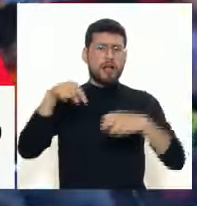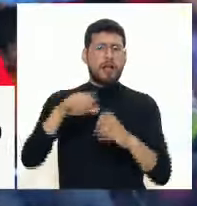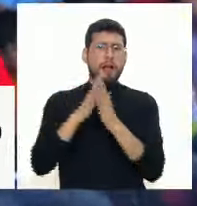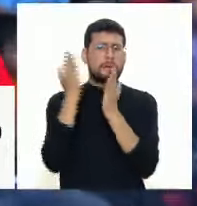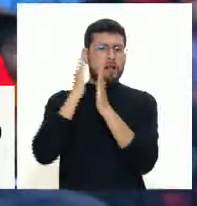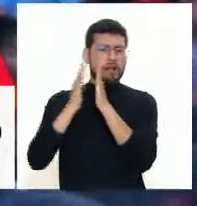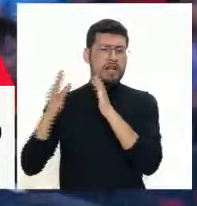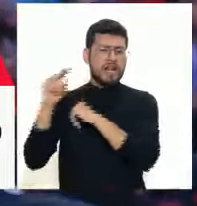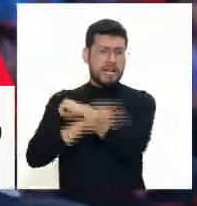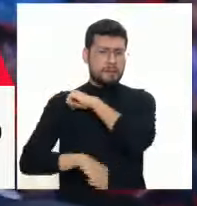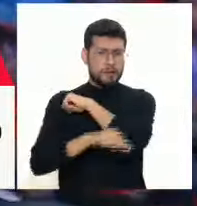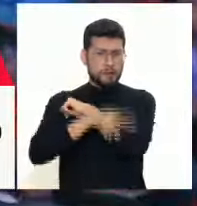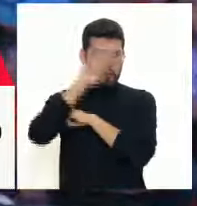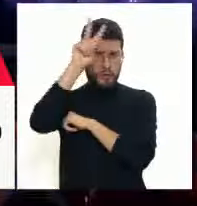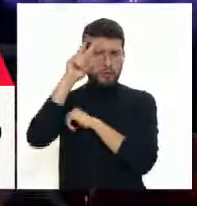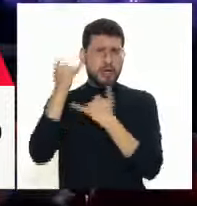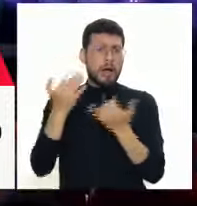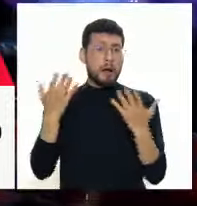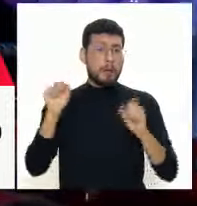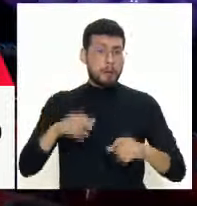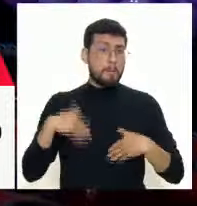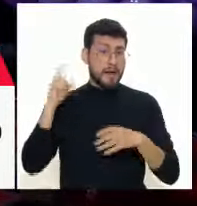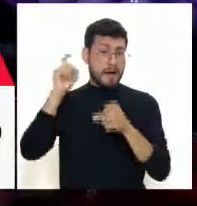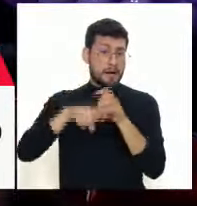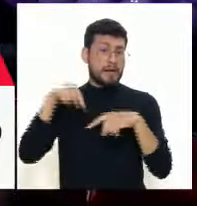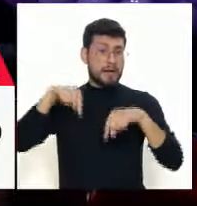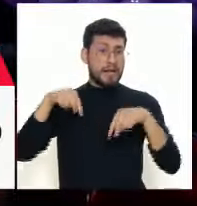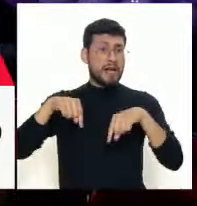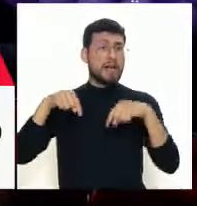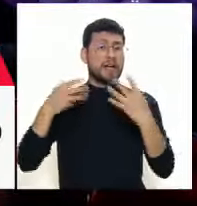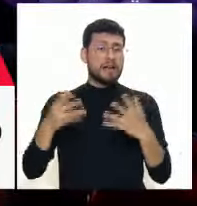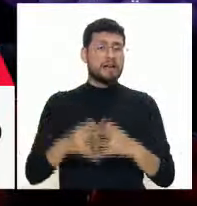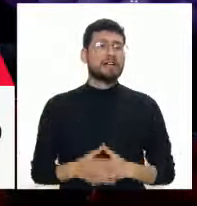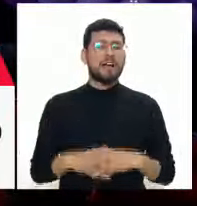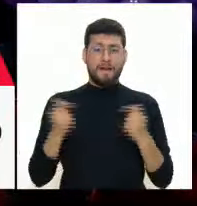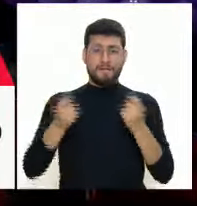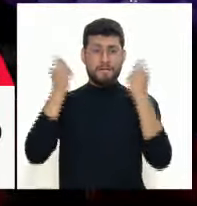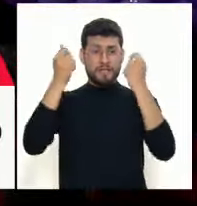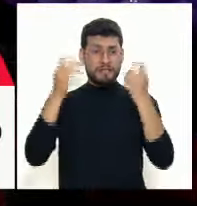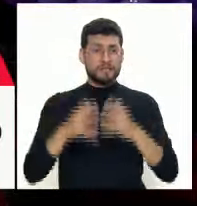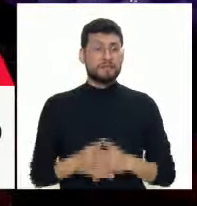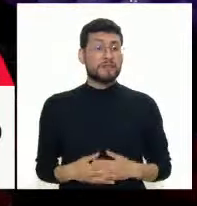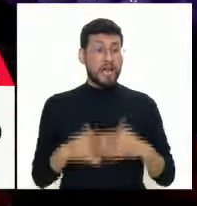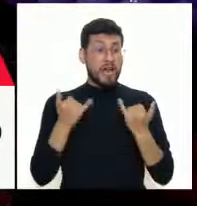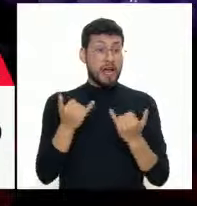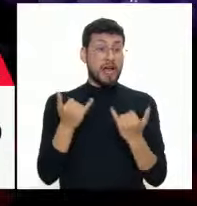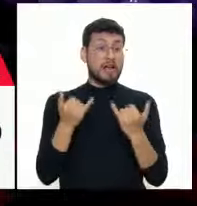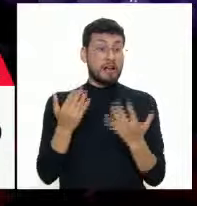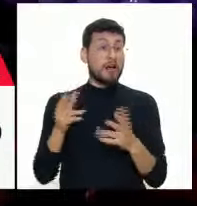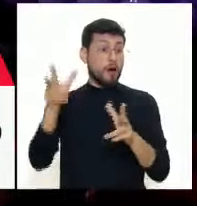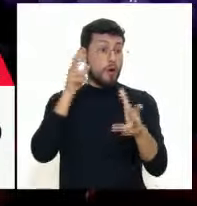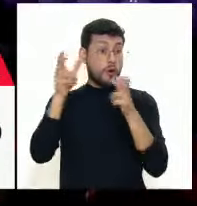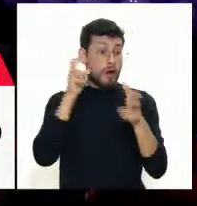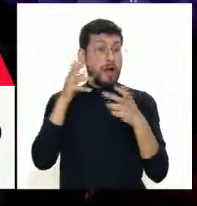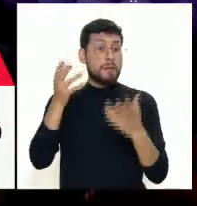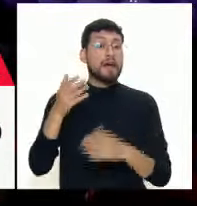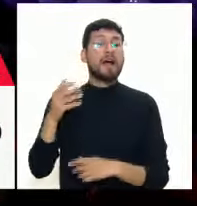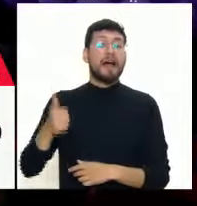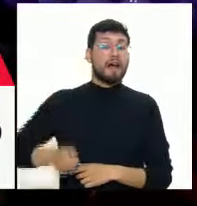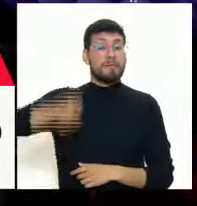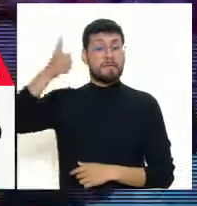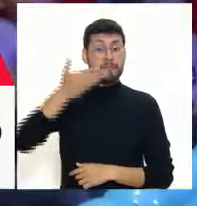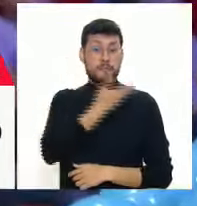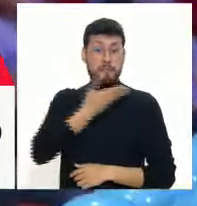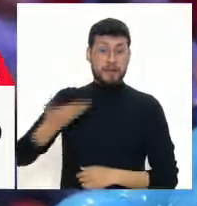de la Biblioteca Nacional del Perú para participar de esta fiesta. Vamos ahora a escuchar a la